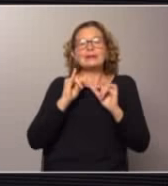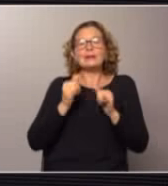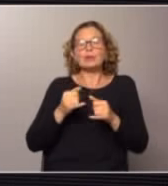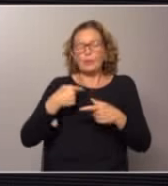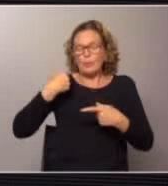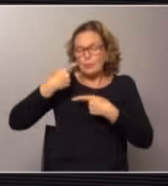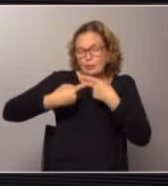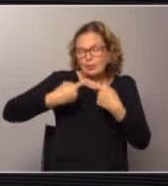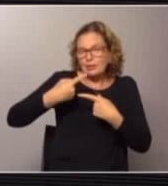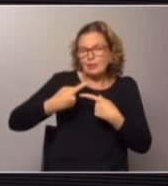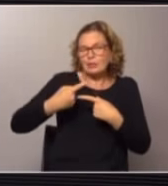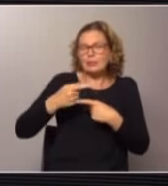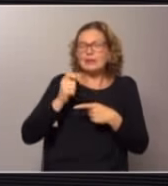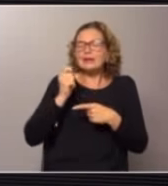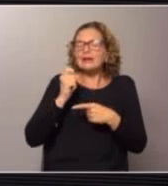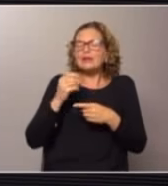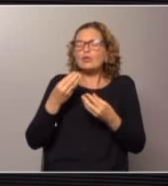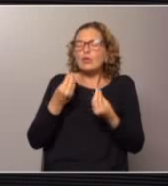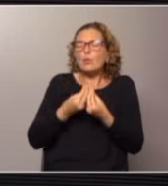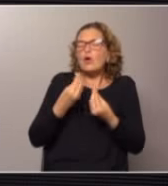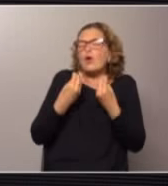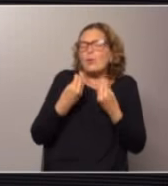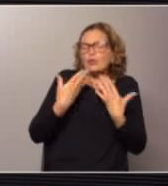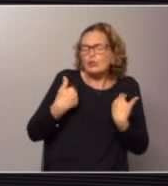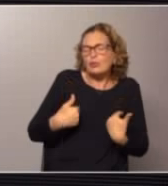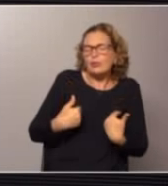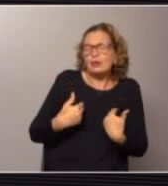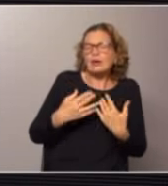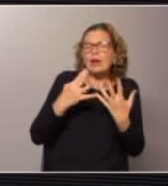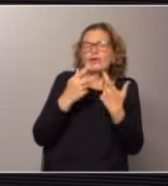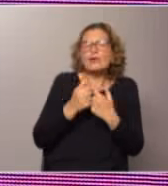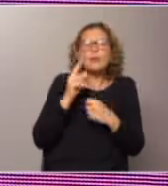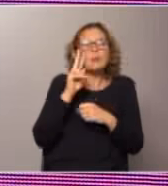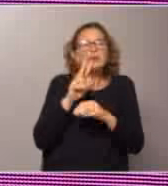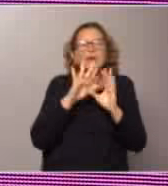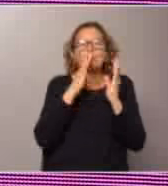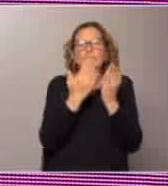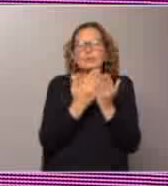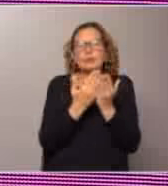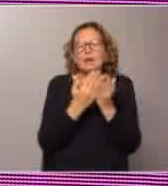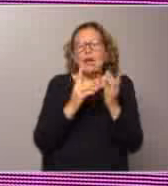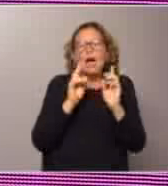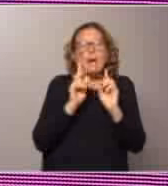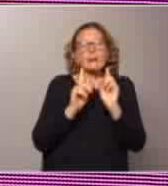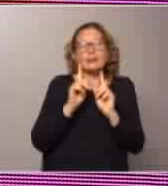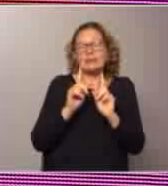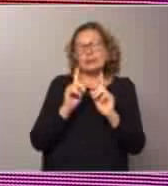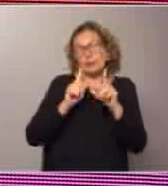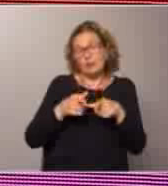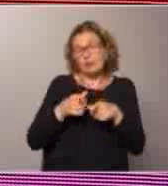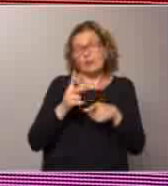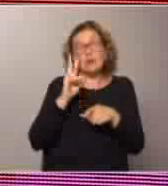procesos que están influidos por quiénes somos por cómo somos por las maneras que tenemos de mirar el mundo también hay sesgos que tienen que ver con